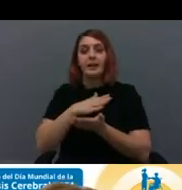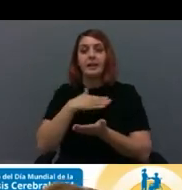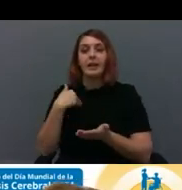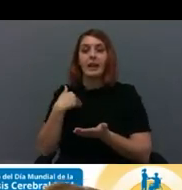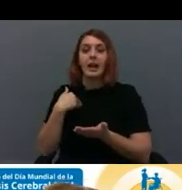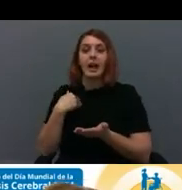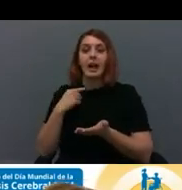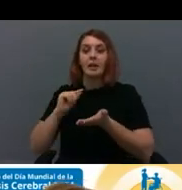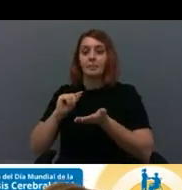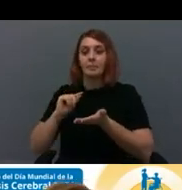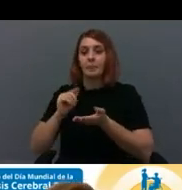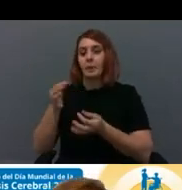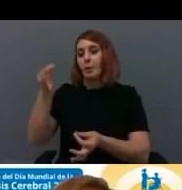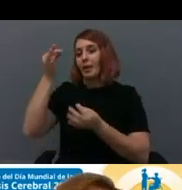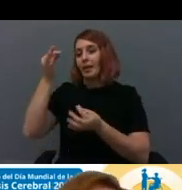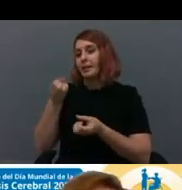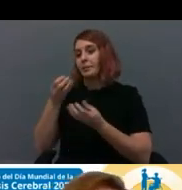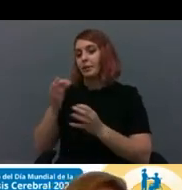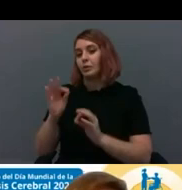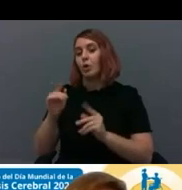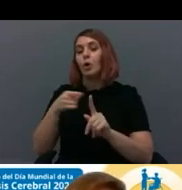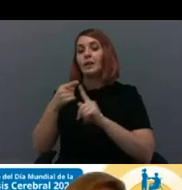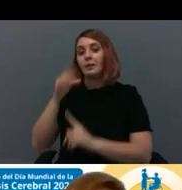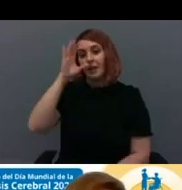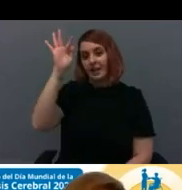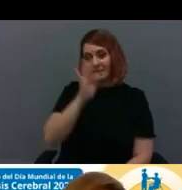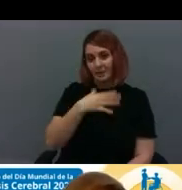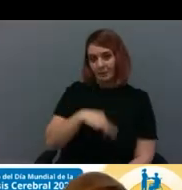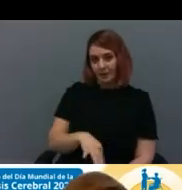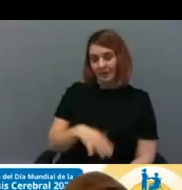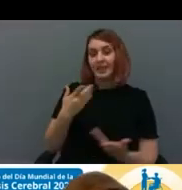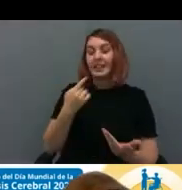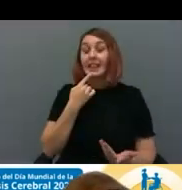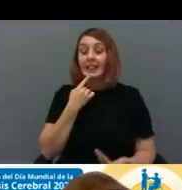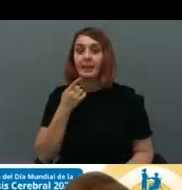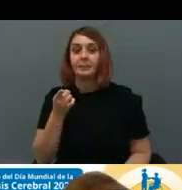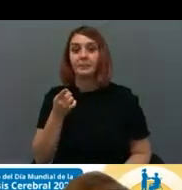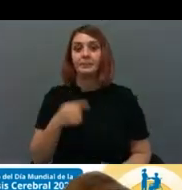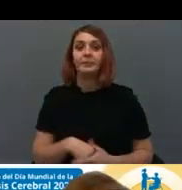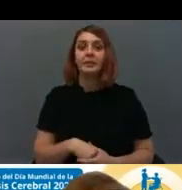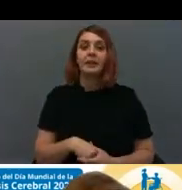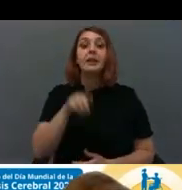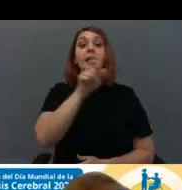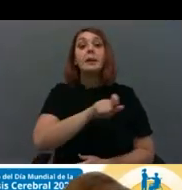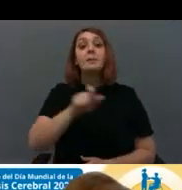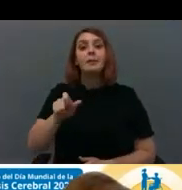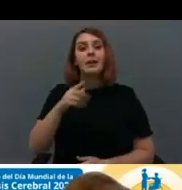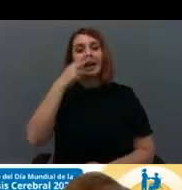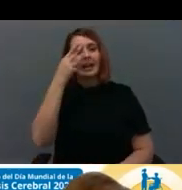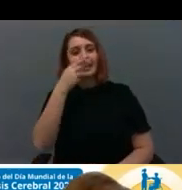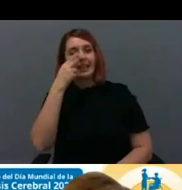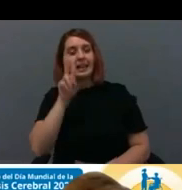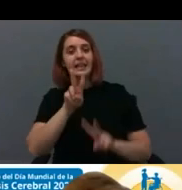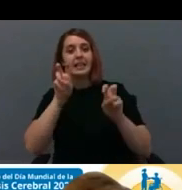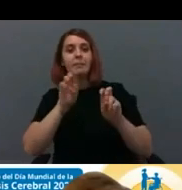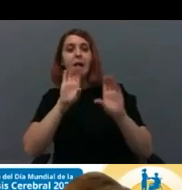el apunte que hace para que lo podáis escuchar, ¿no? Entonces dice que, sobre todo a quienes habéis tenido interés en el tema de los